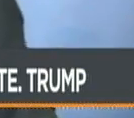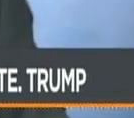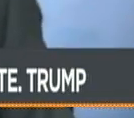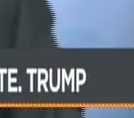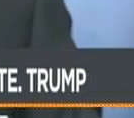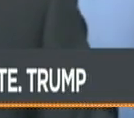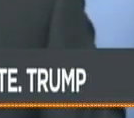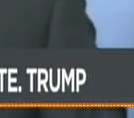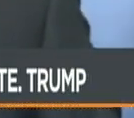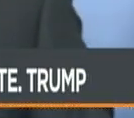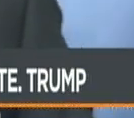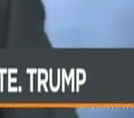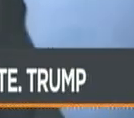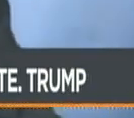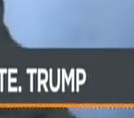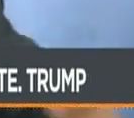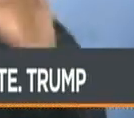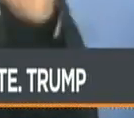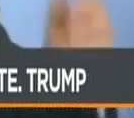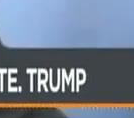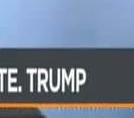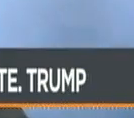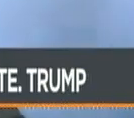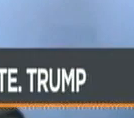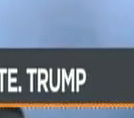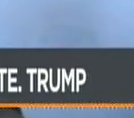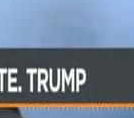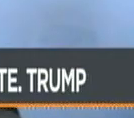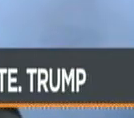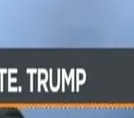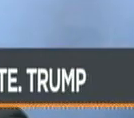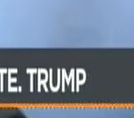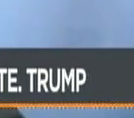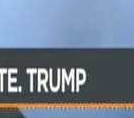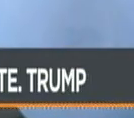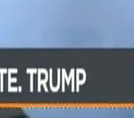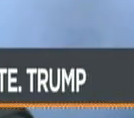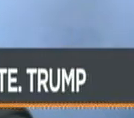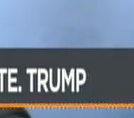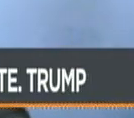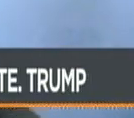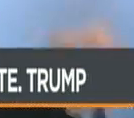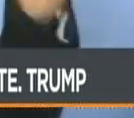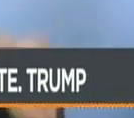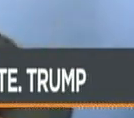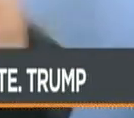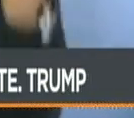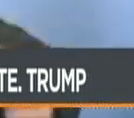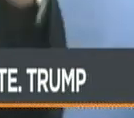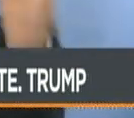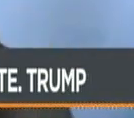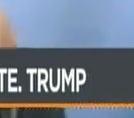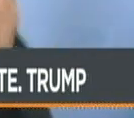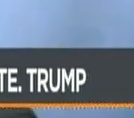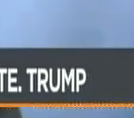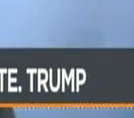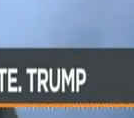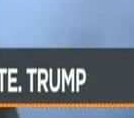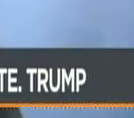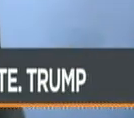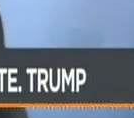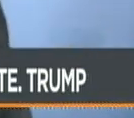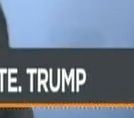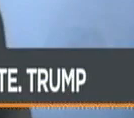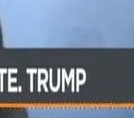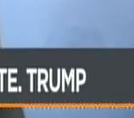como ellos no la descartan. Eso sería una barbaridad. Pero no descartamos y estamos preparados para responder